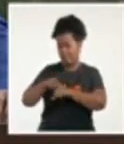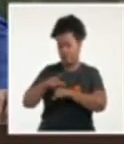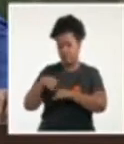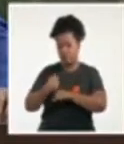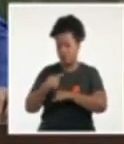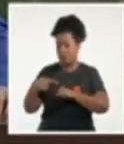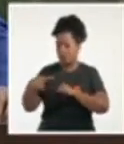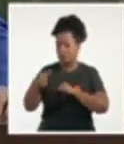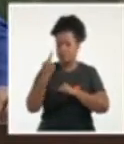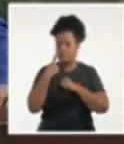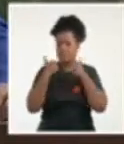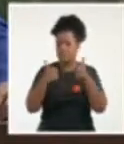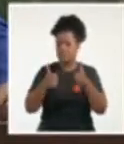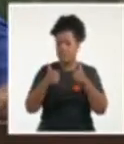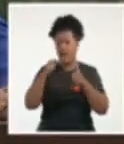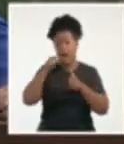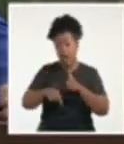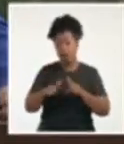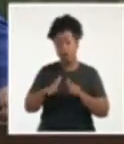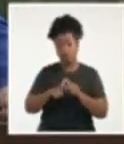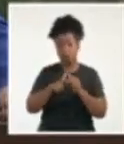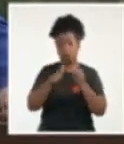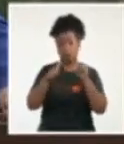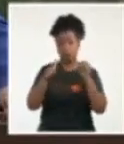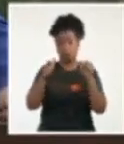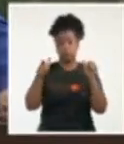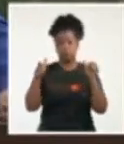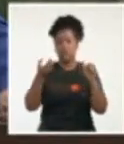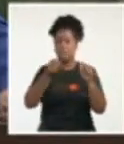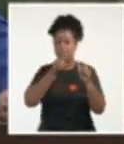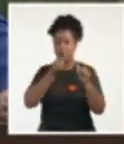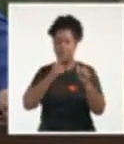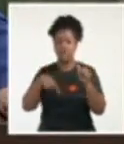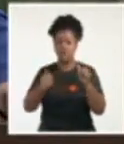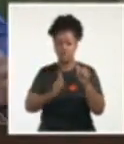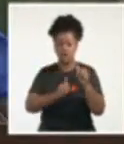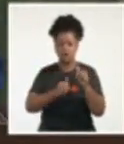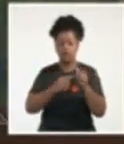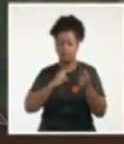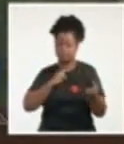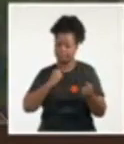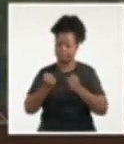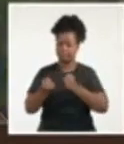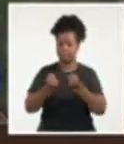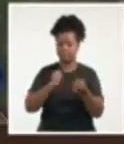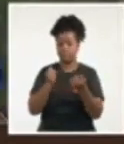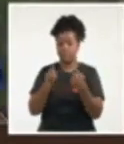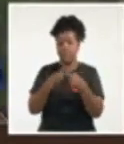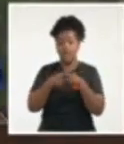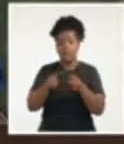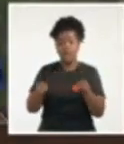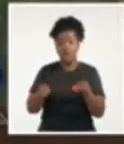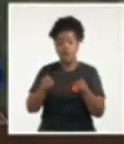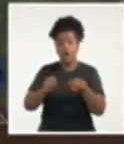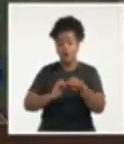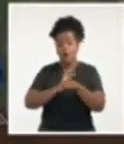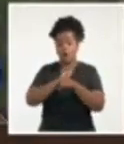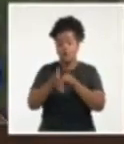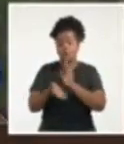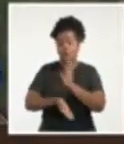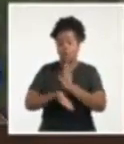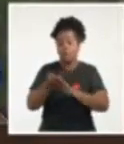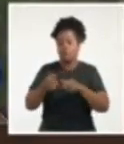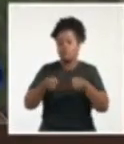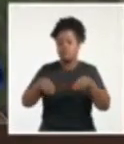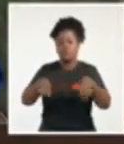como éxito de ese sistema. Y este pico pandémico también lo vamos a sobrepasar. Lo que pasa es que el pico pandémico nos ha puesto en una situación